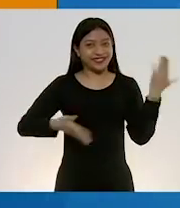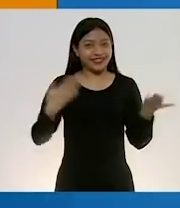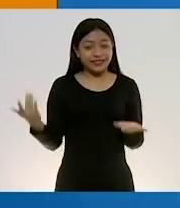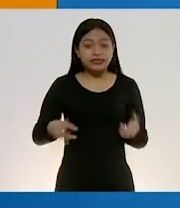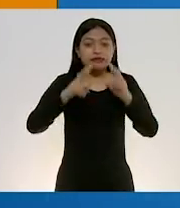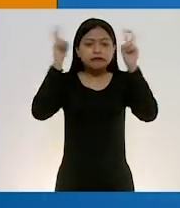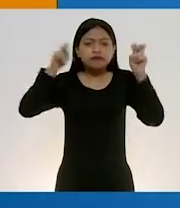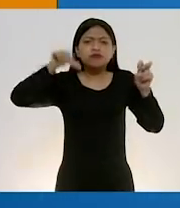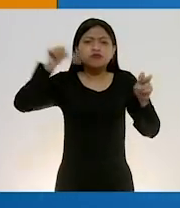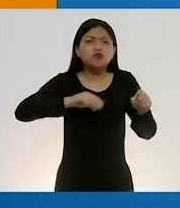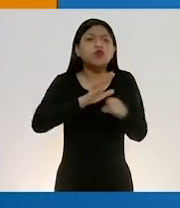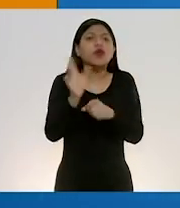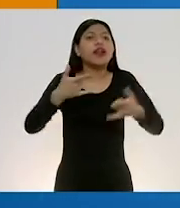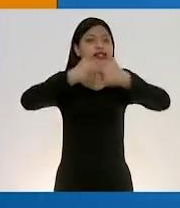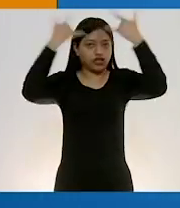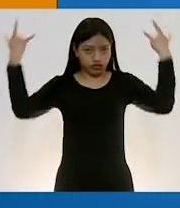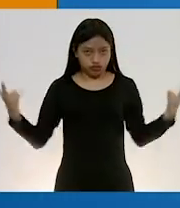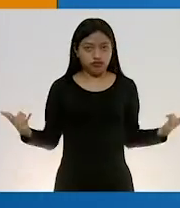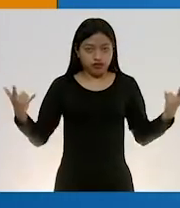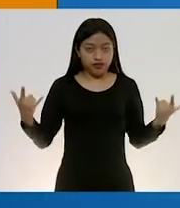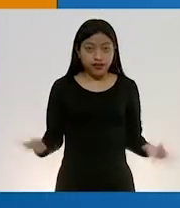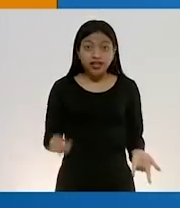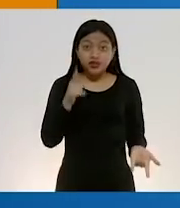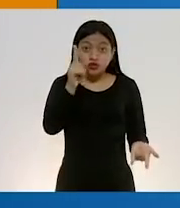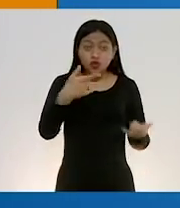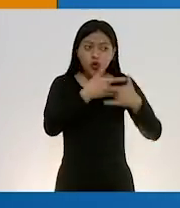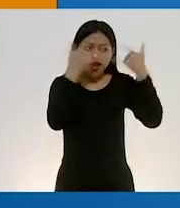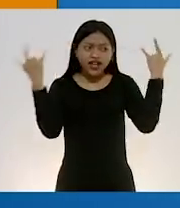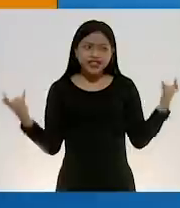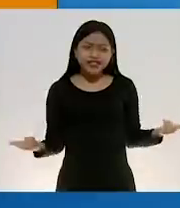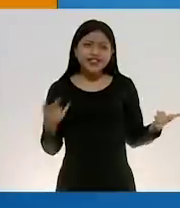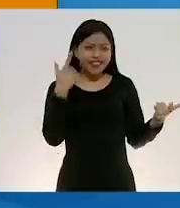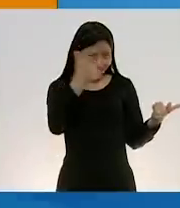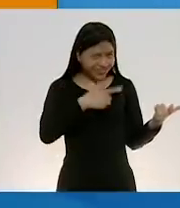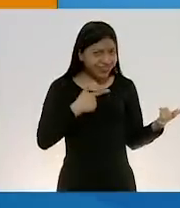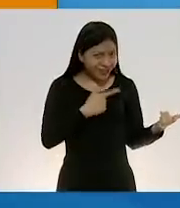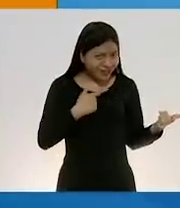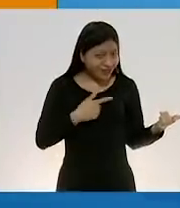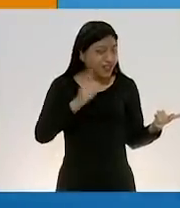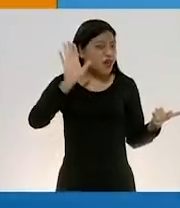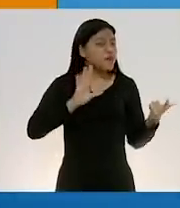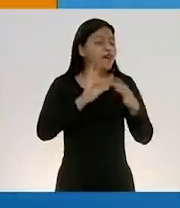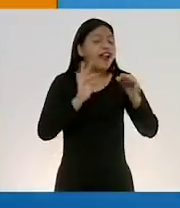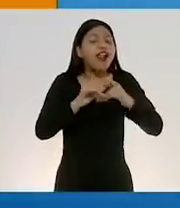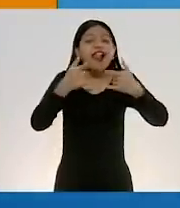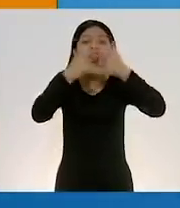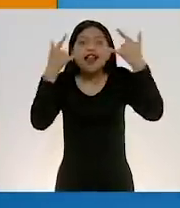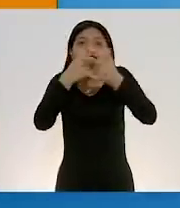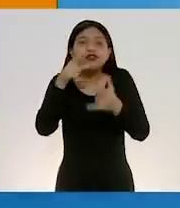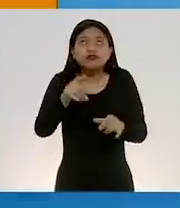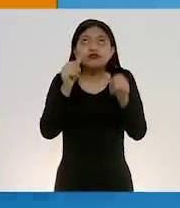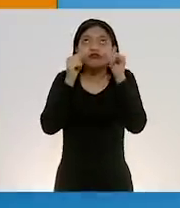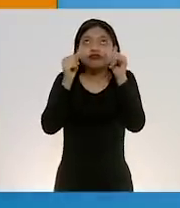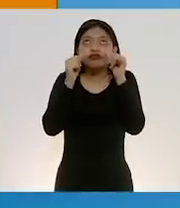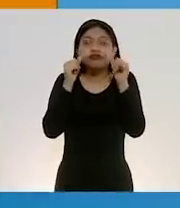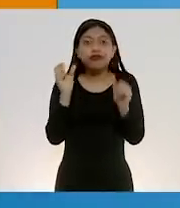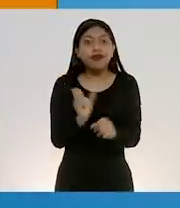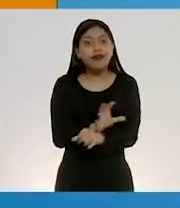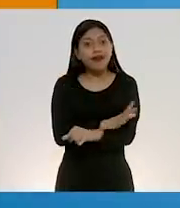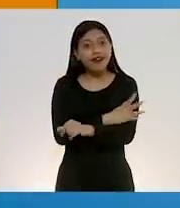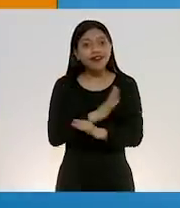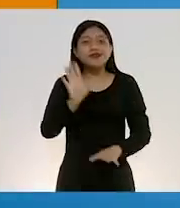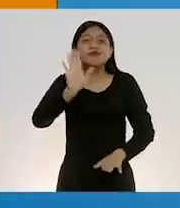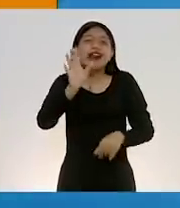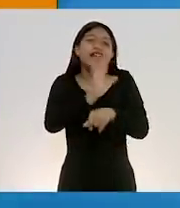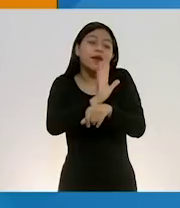nos toca estudiar historia. ¿A poco no les parece como si les estuviéramos contando una historia de esas que tanto nos gusta ver en una